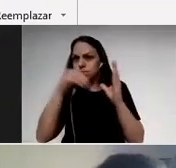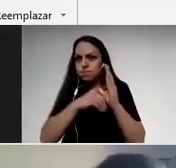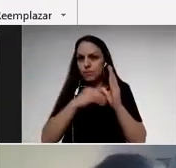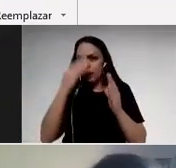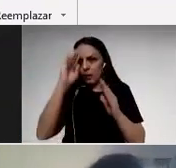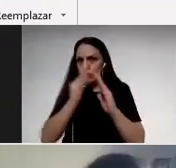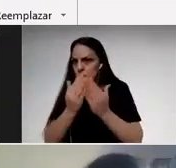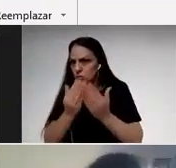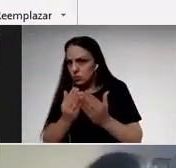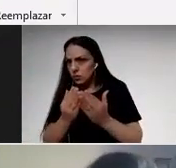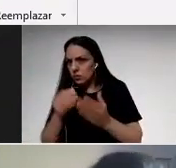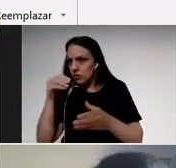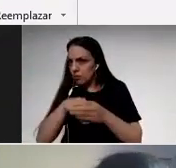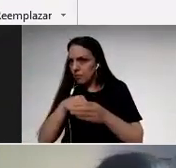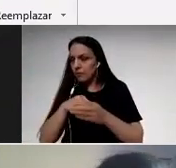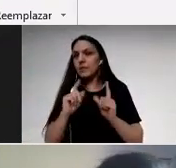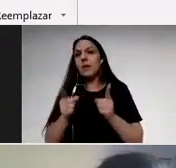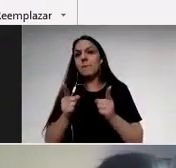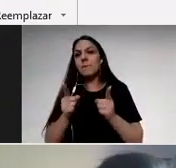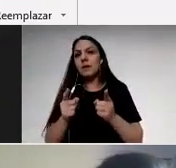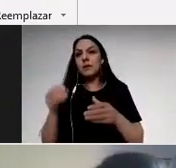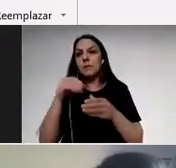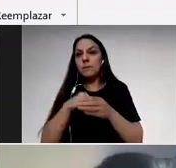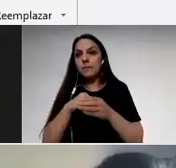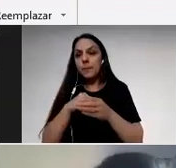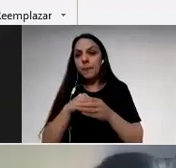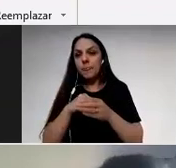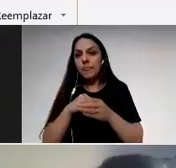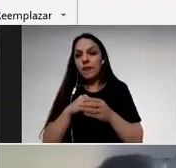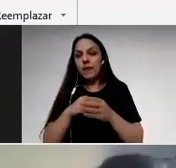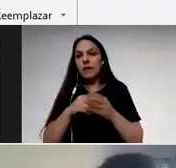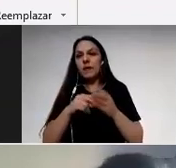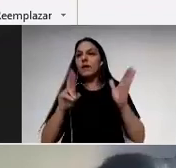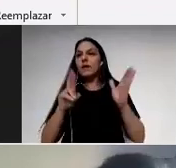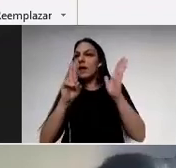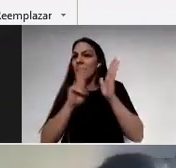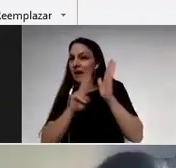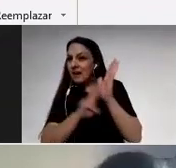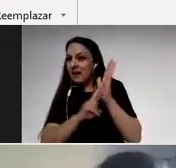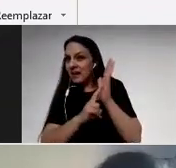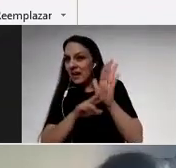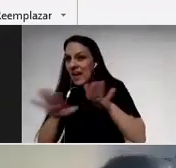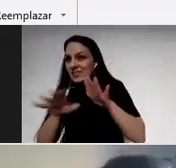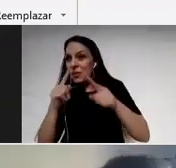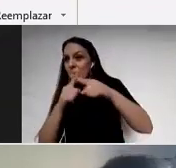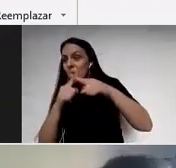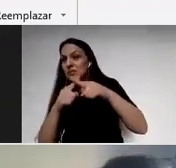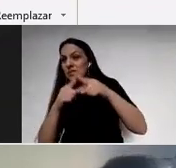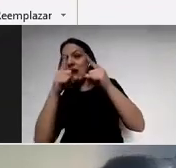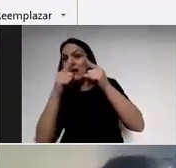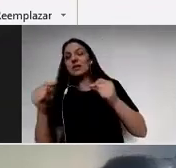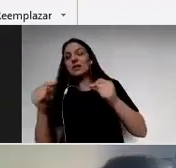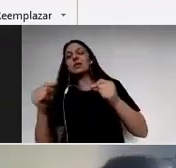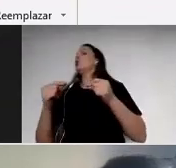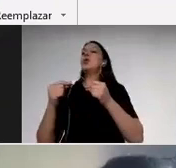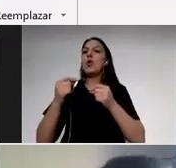incorpora las medidas de acción positiva en el artículo 75, inciso 23. Que las